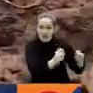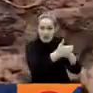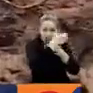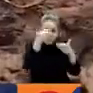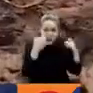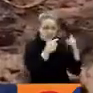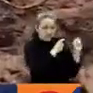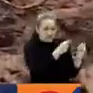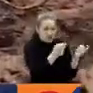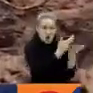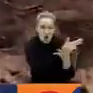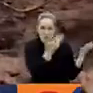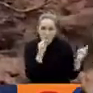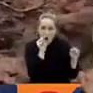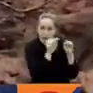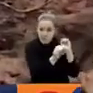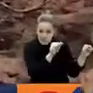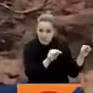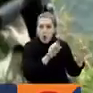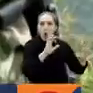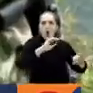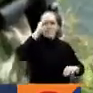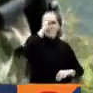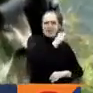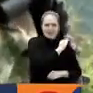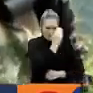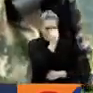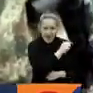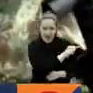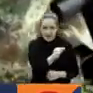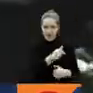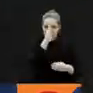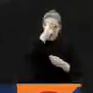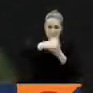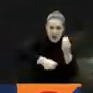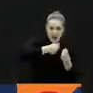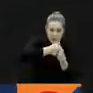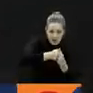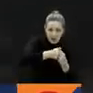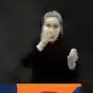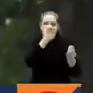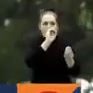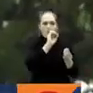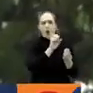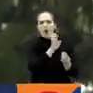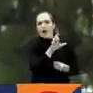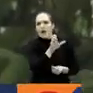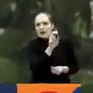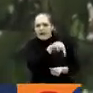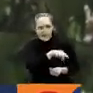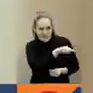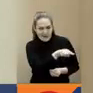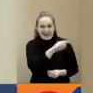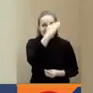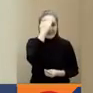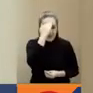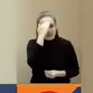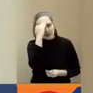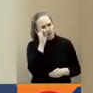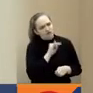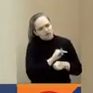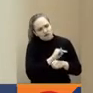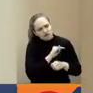humanidad cometidos por integrantes de las fuerzas militares, paramilitares y militantes de las FARC y el ELN. El gobierno